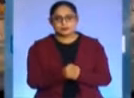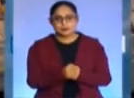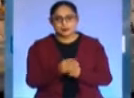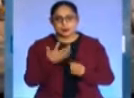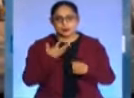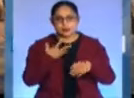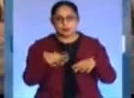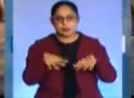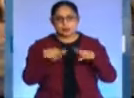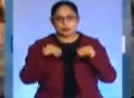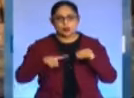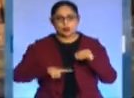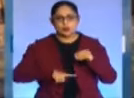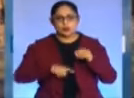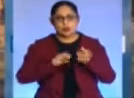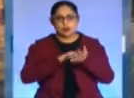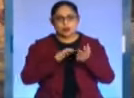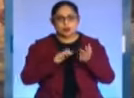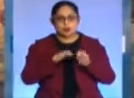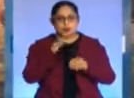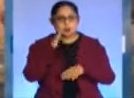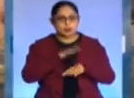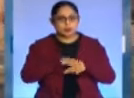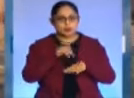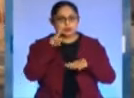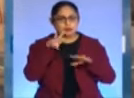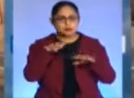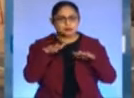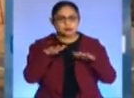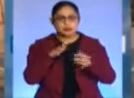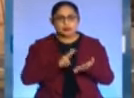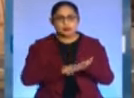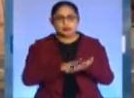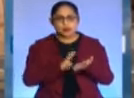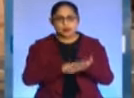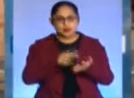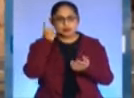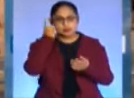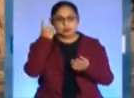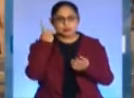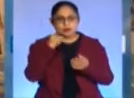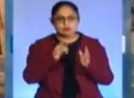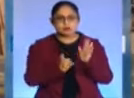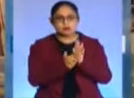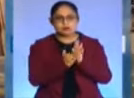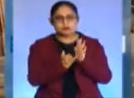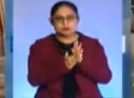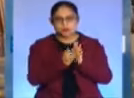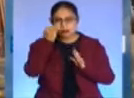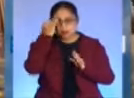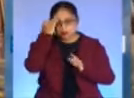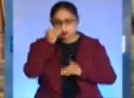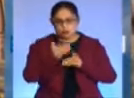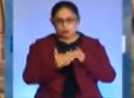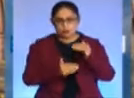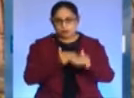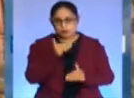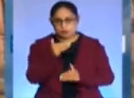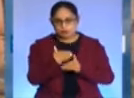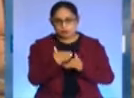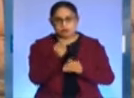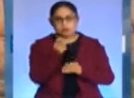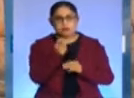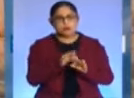Palacio de Gobierno es uno de los ejemplos más contundentes de valor que tiene el patrimonio cultural edificado frente al paso del tiempo. De ahí